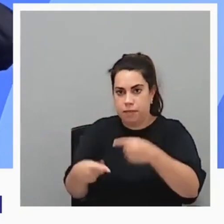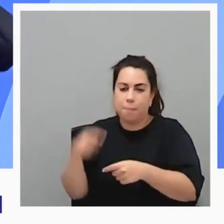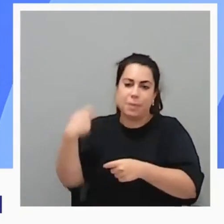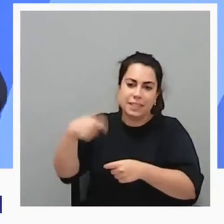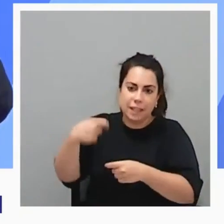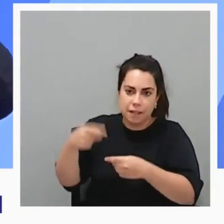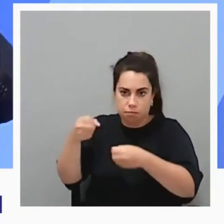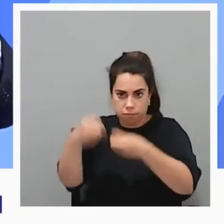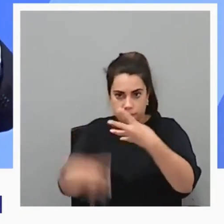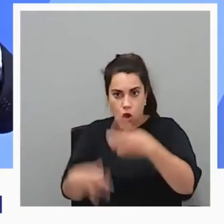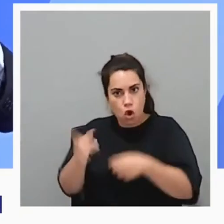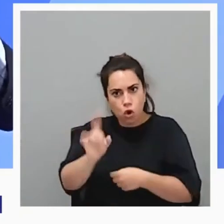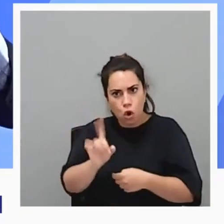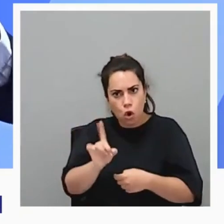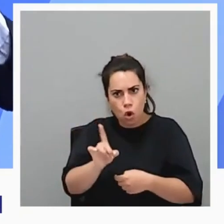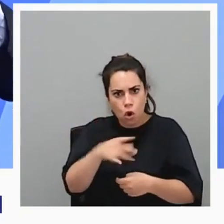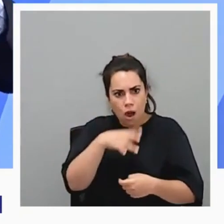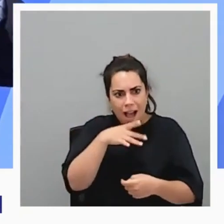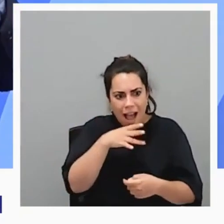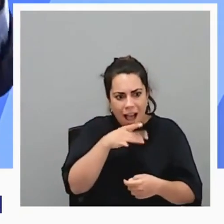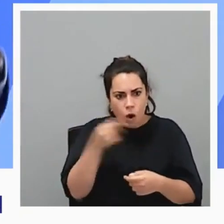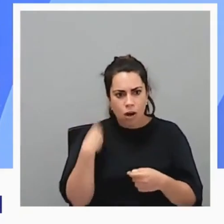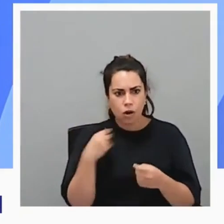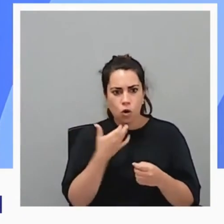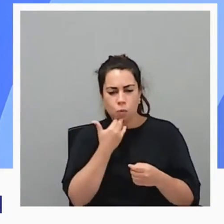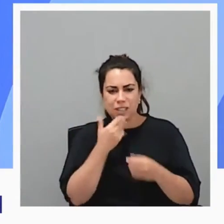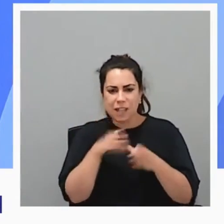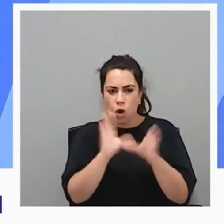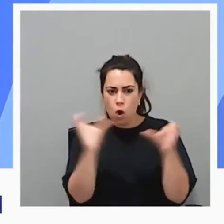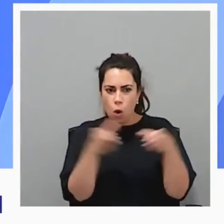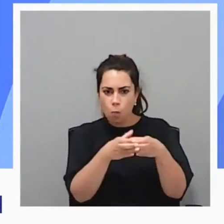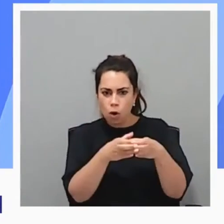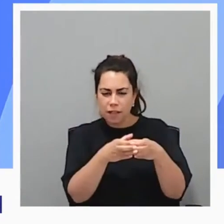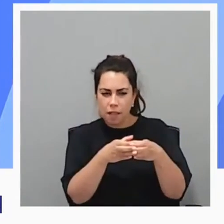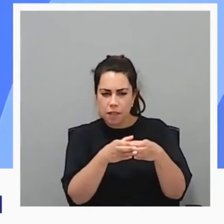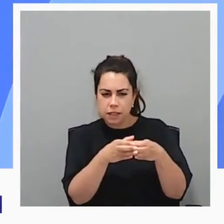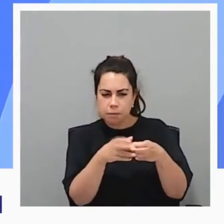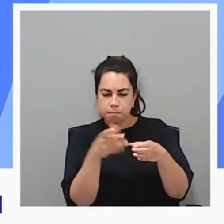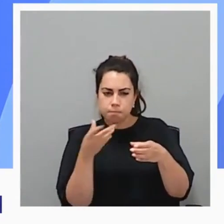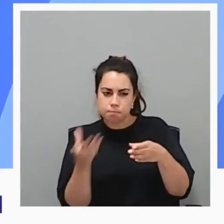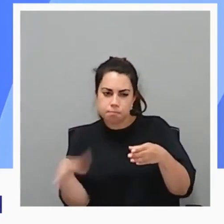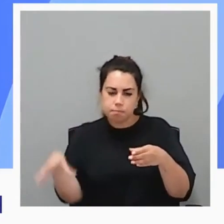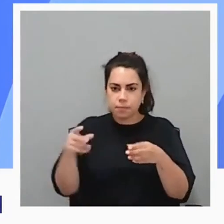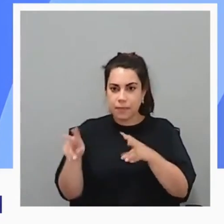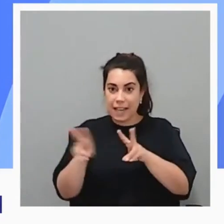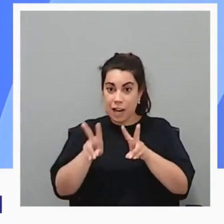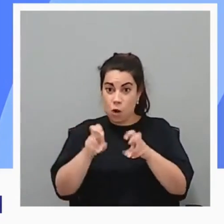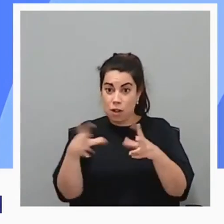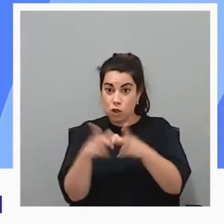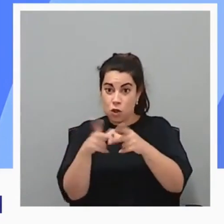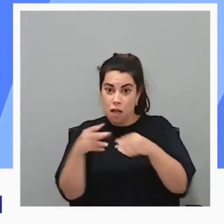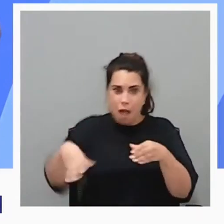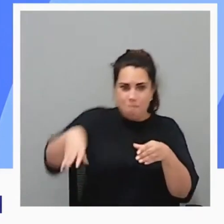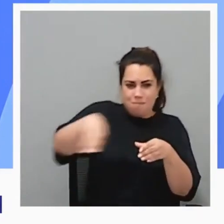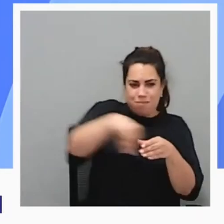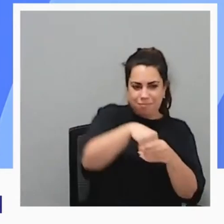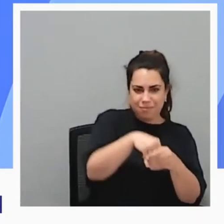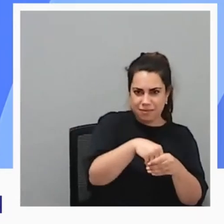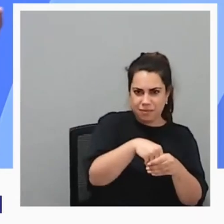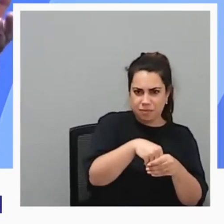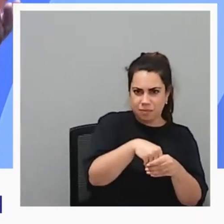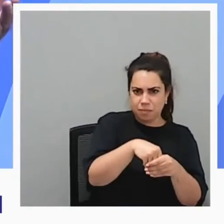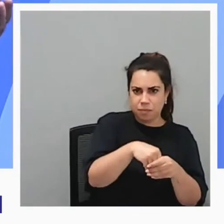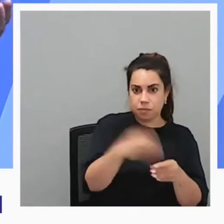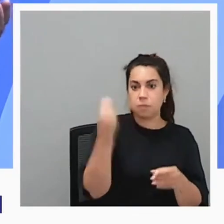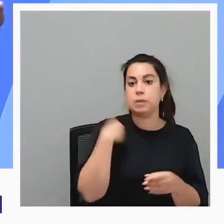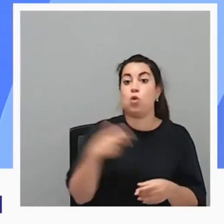que capturan a comunidades para ponerlas en marcha. Una innovación del tipo de Schumpeter, de la